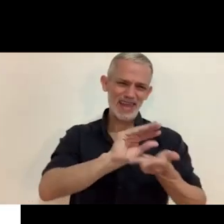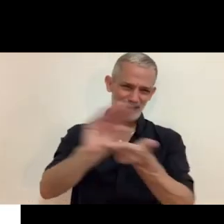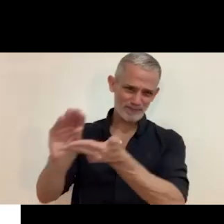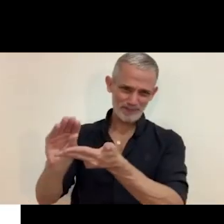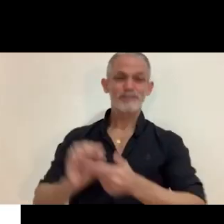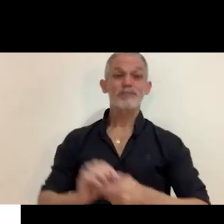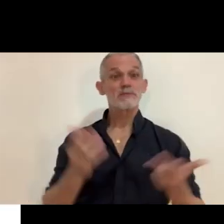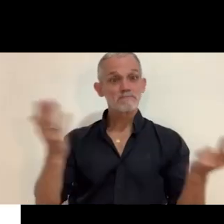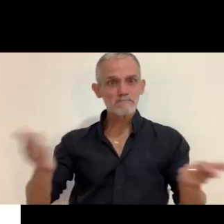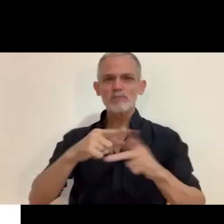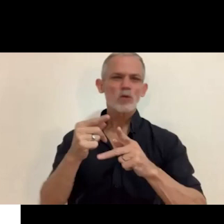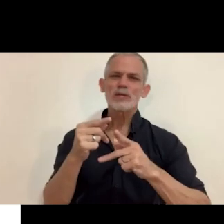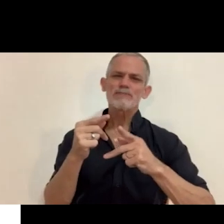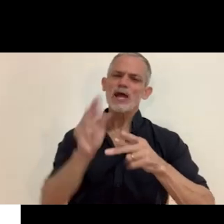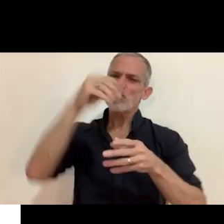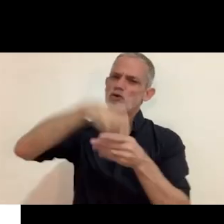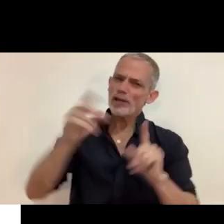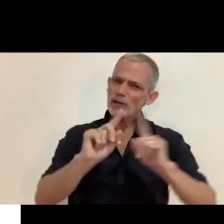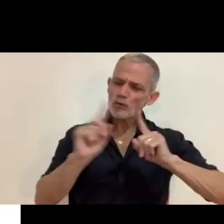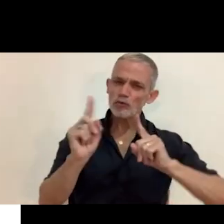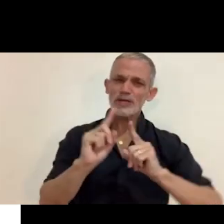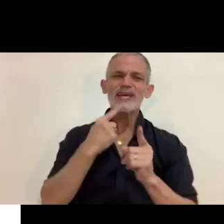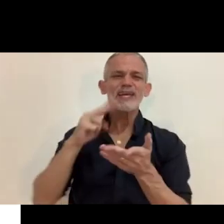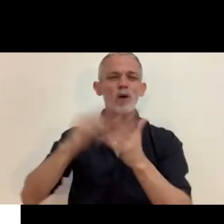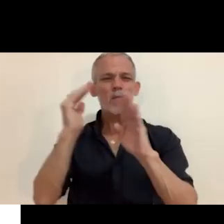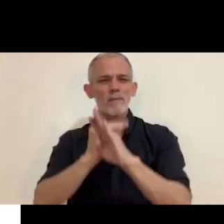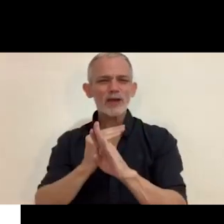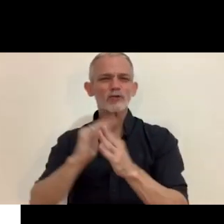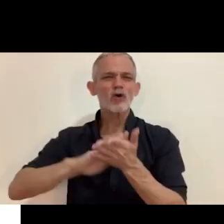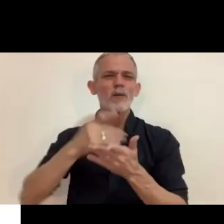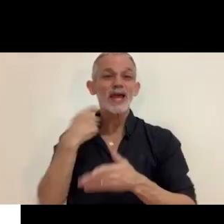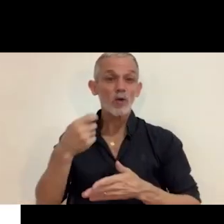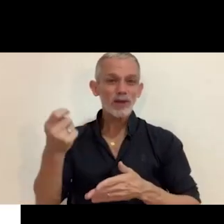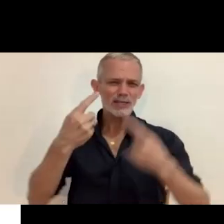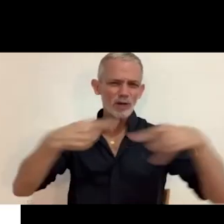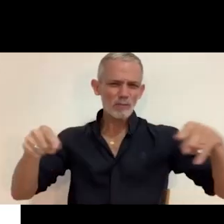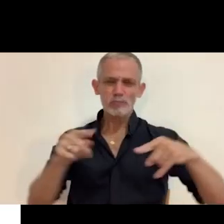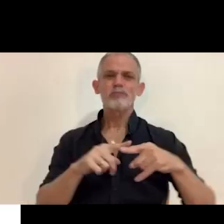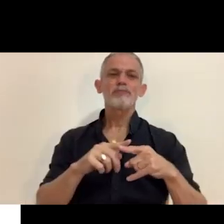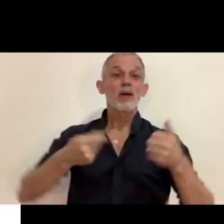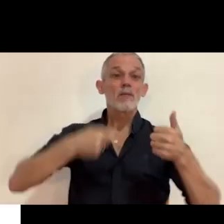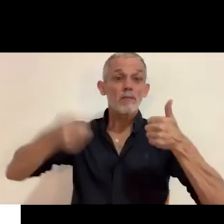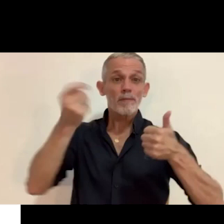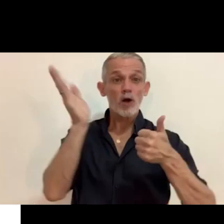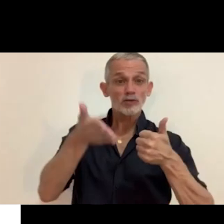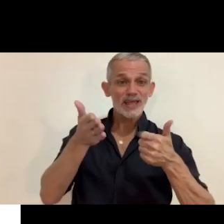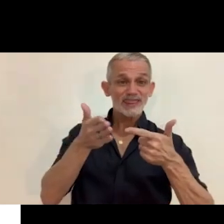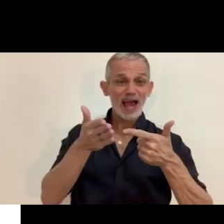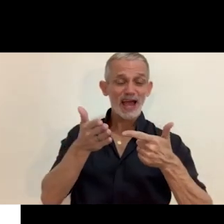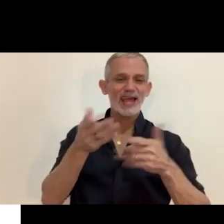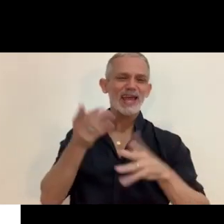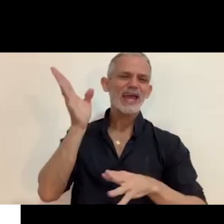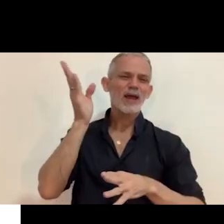quedan excluidas de las reducciones de seguridad social las alícuotas diferenciales o